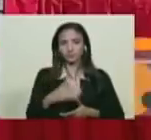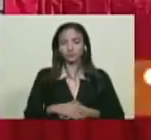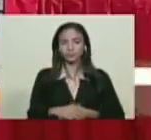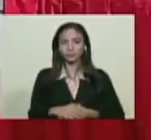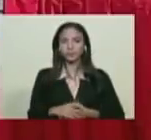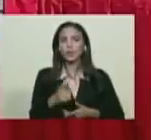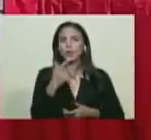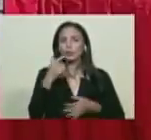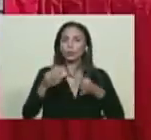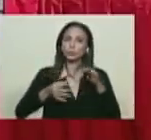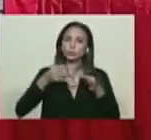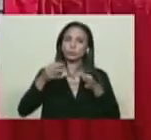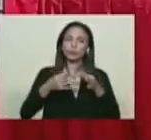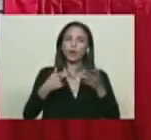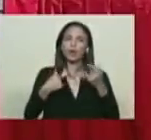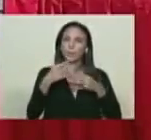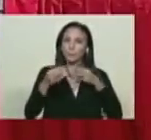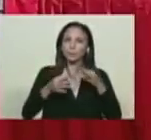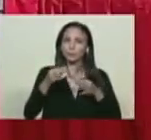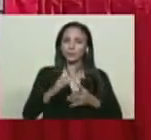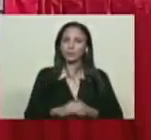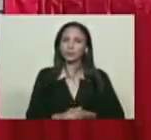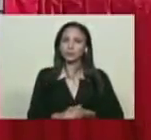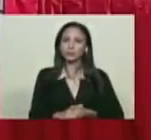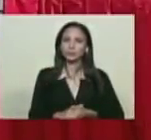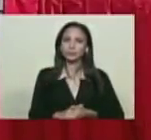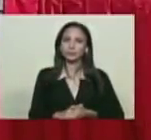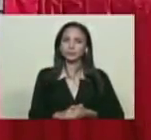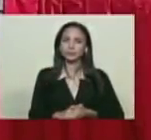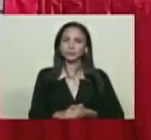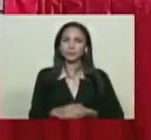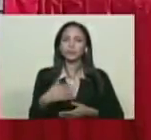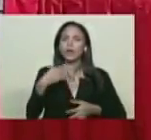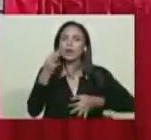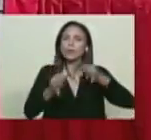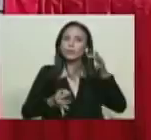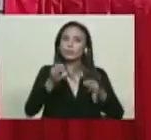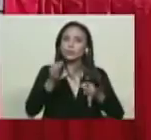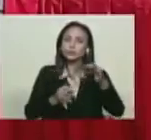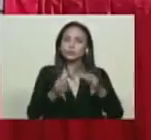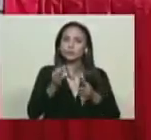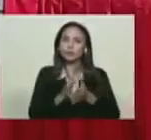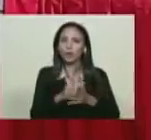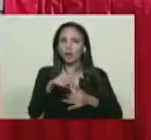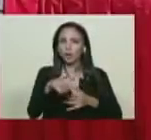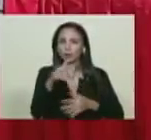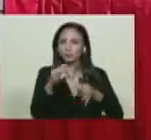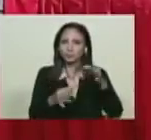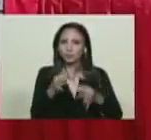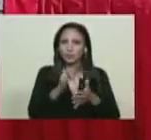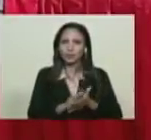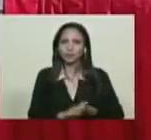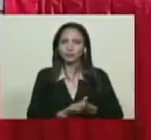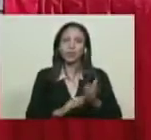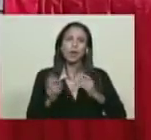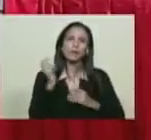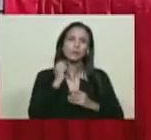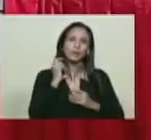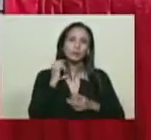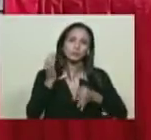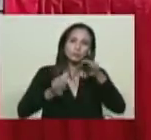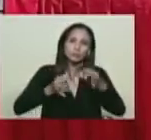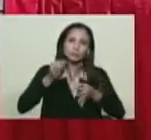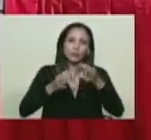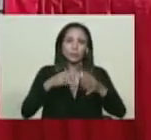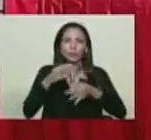yo le había hecho una denuncia a la Fiscalía General de la República, al fiscal Tarek William Saab,